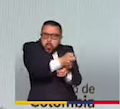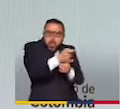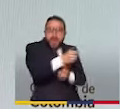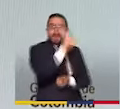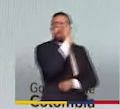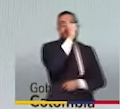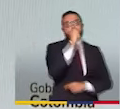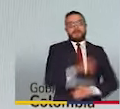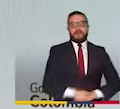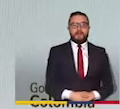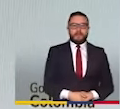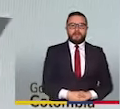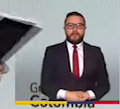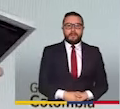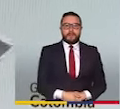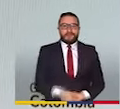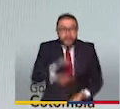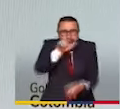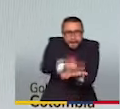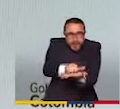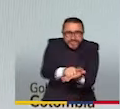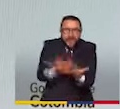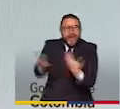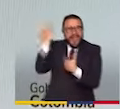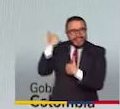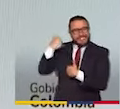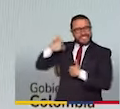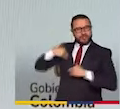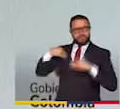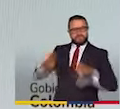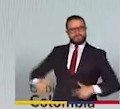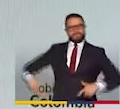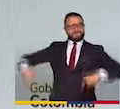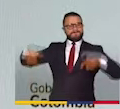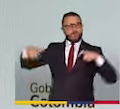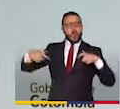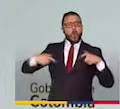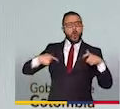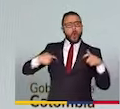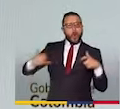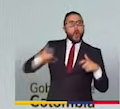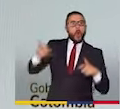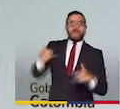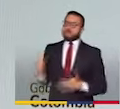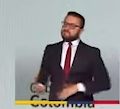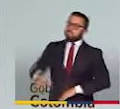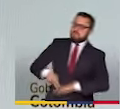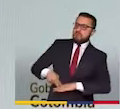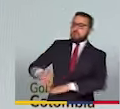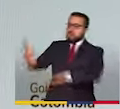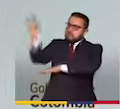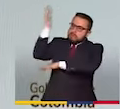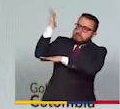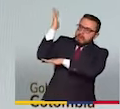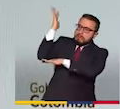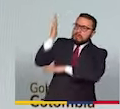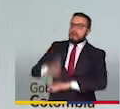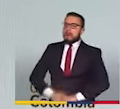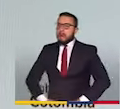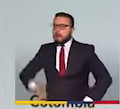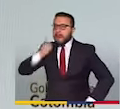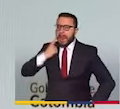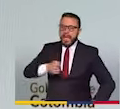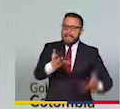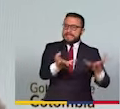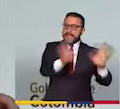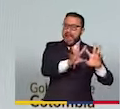Por eso cuando yo hice mi denuncia sobre el paramilitarismo en el Congreso de la República, diciendo que senadores eran paramilitares